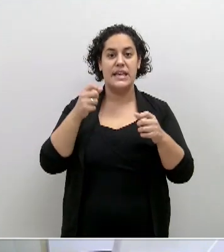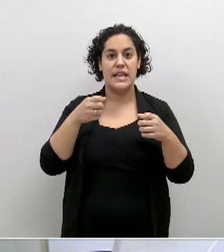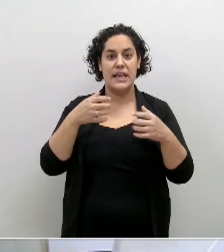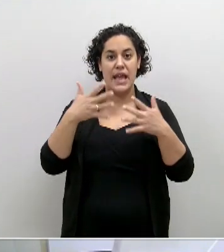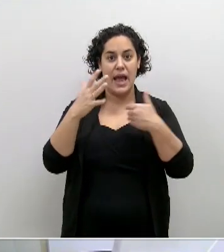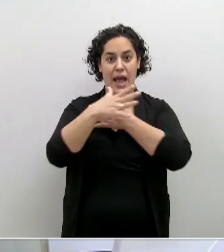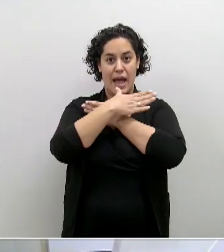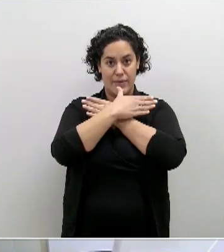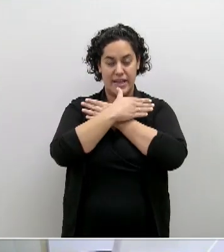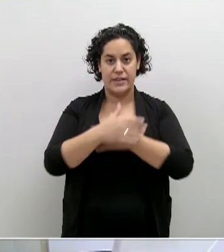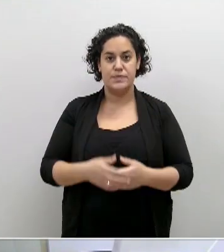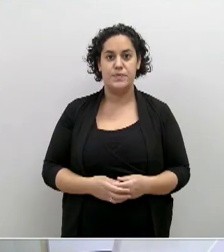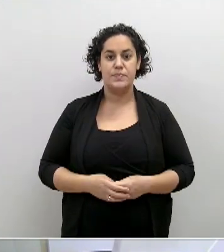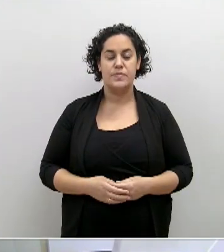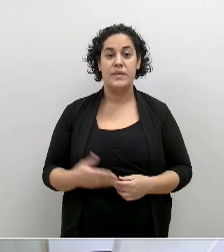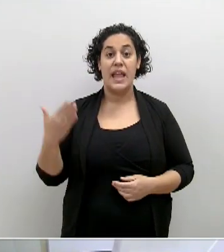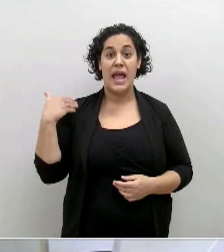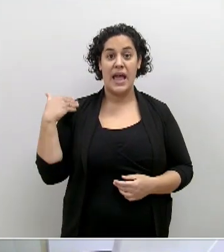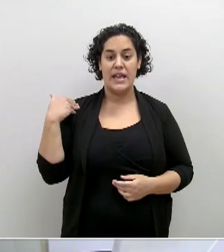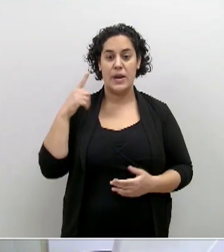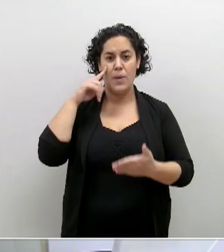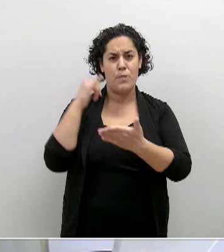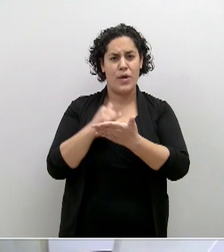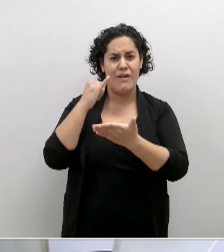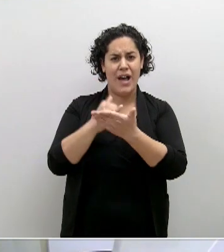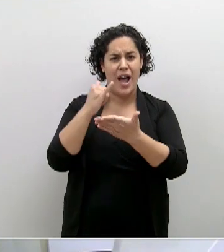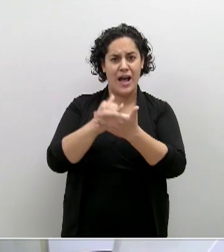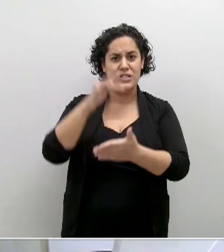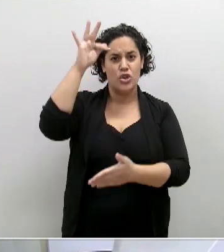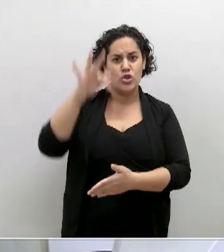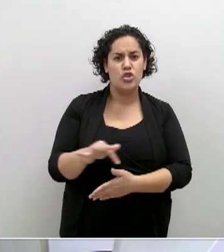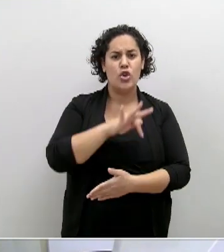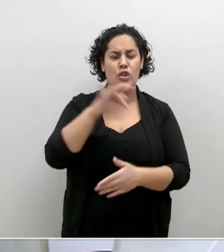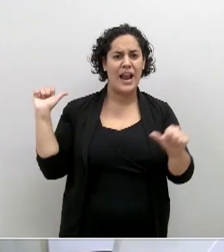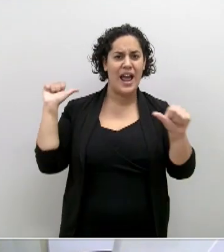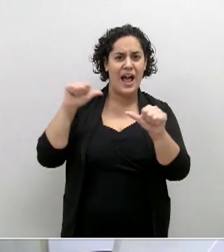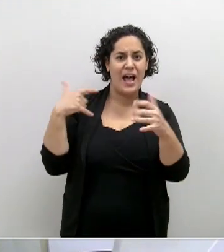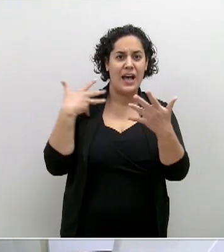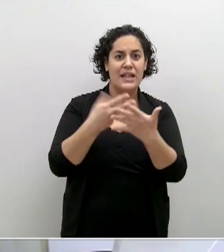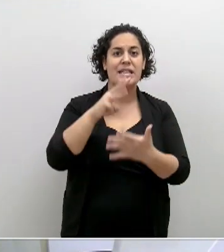realizaron 6.362 pruebas, llegando a un total en el que va de pandemia de